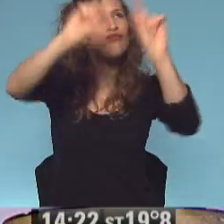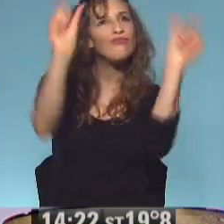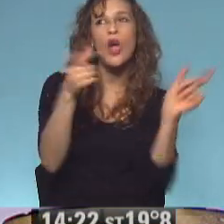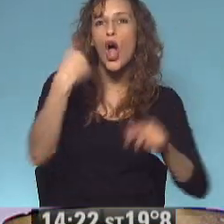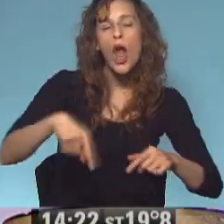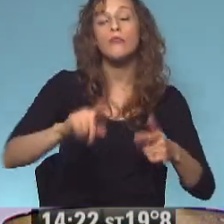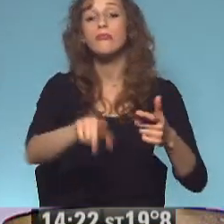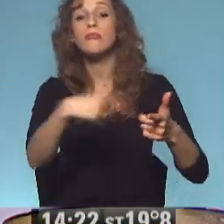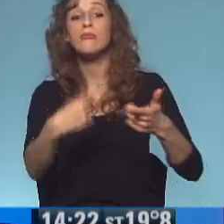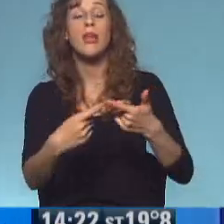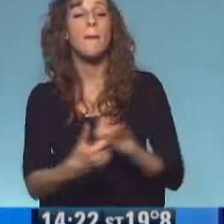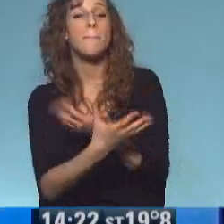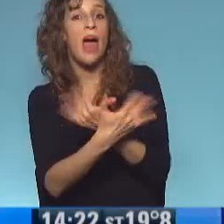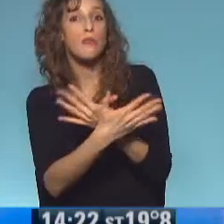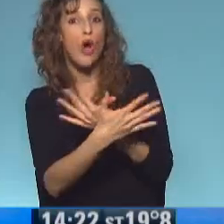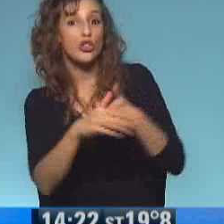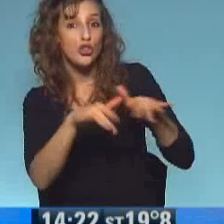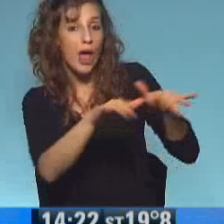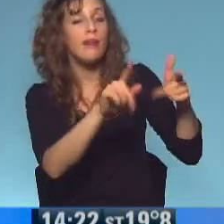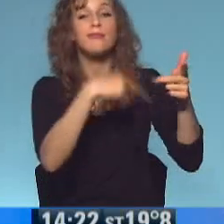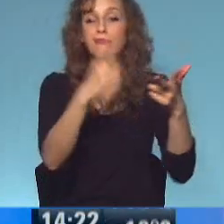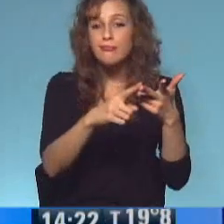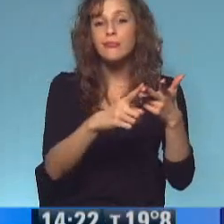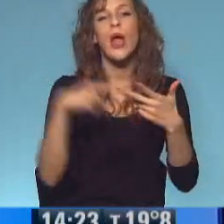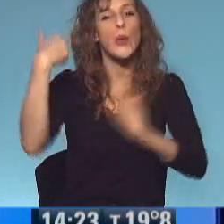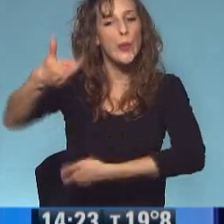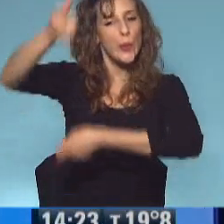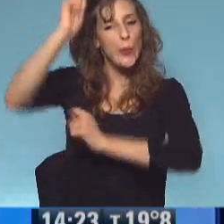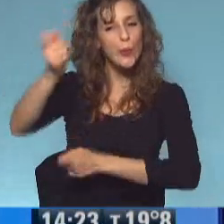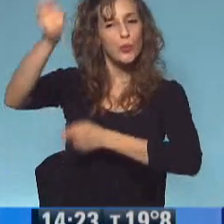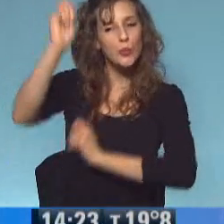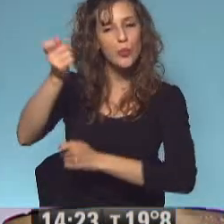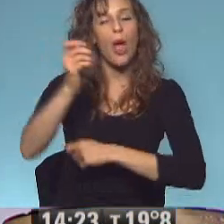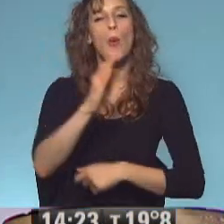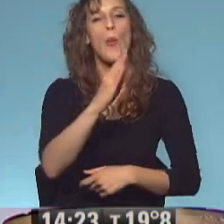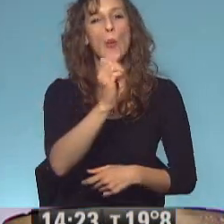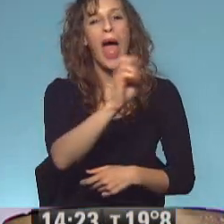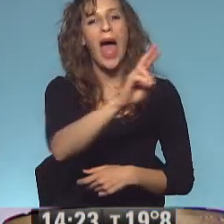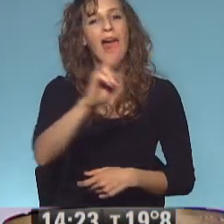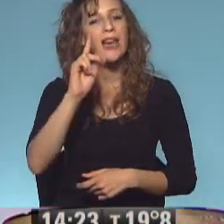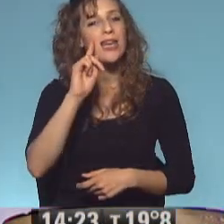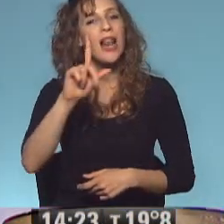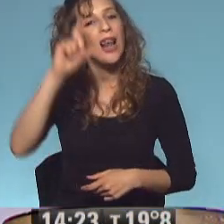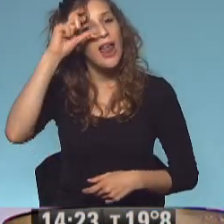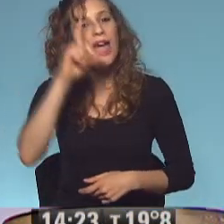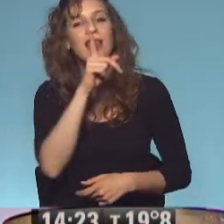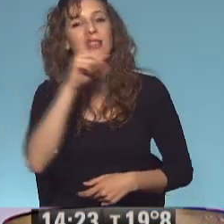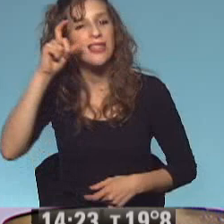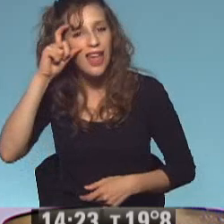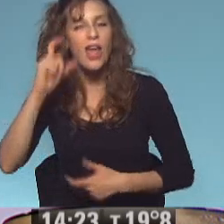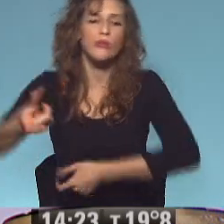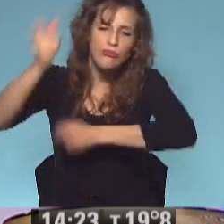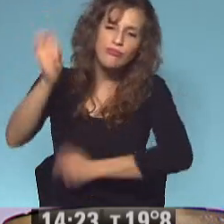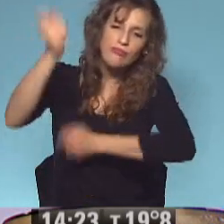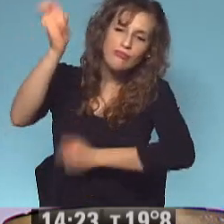ver. A mí se me ocurre barrilete. Barrilete. Es con colores, ¿no? Papel picado, que tiene muchos colores. A mí no se me está ocurriendo, tengo un